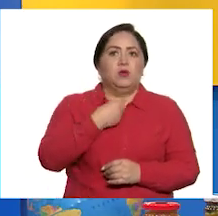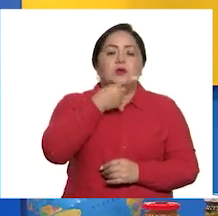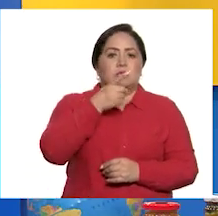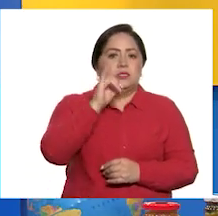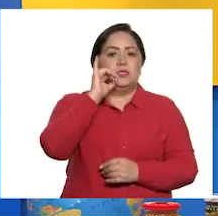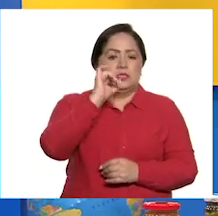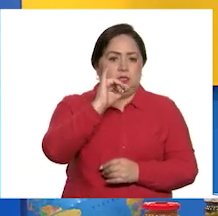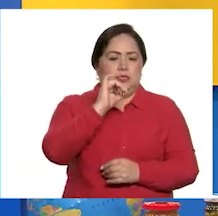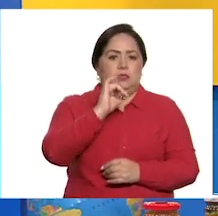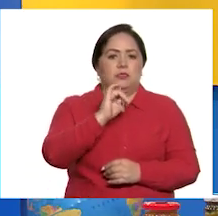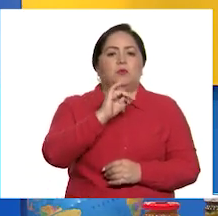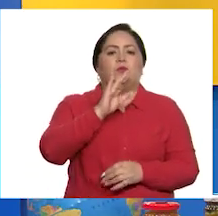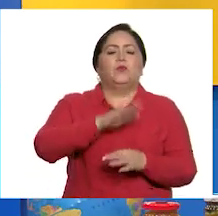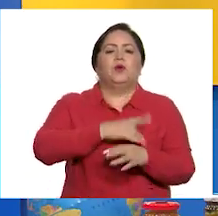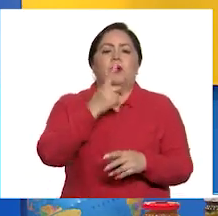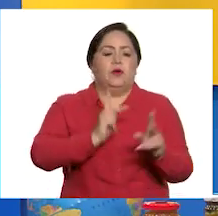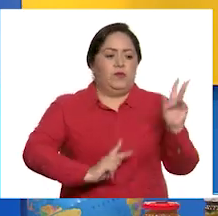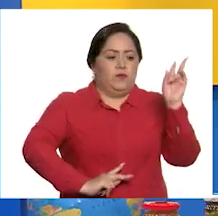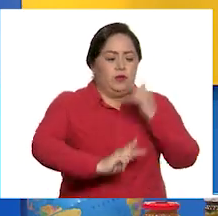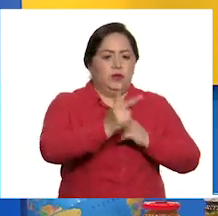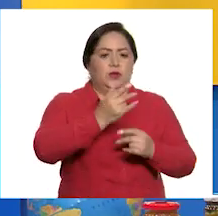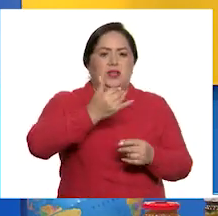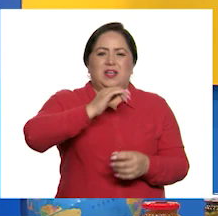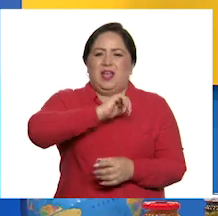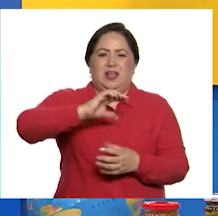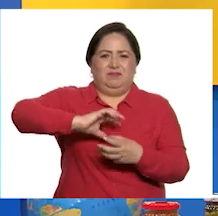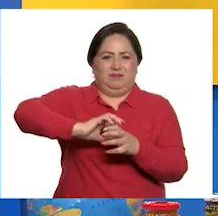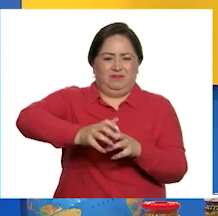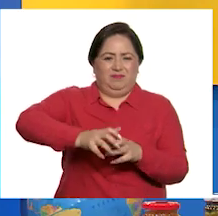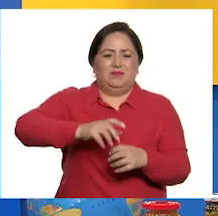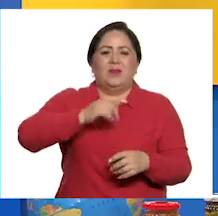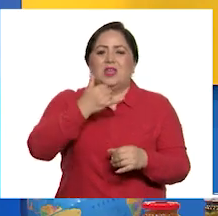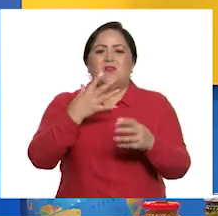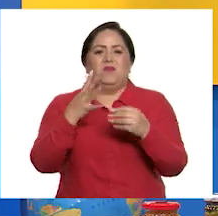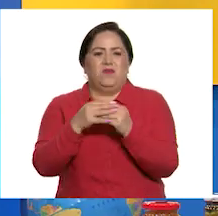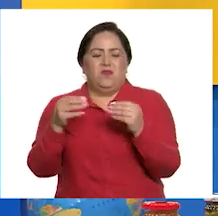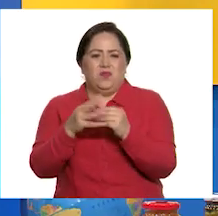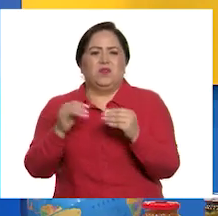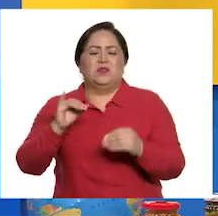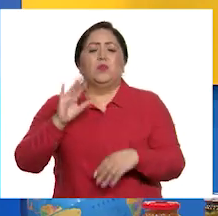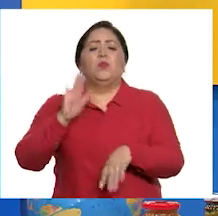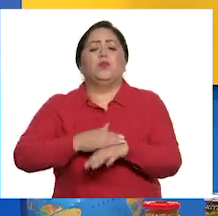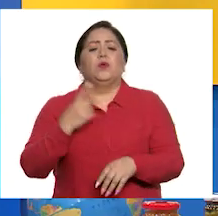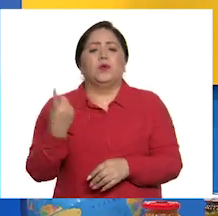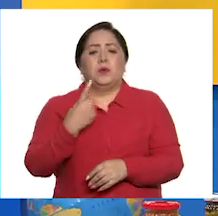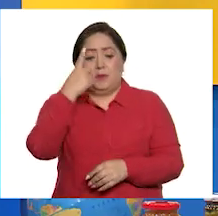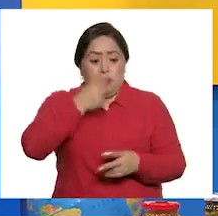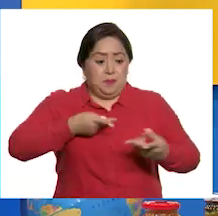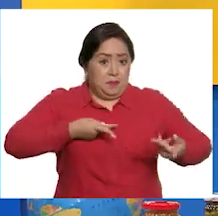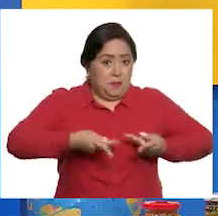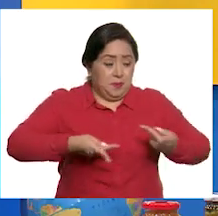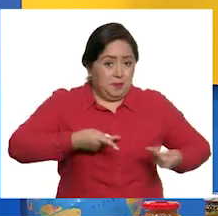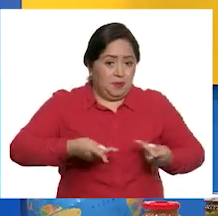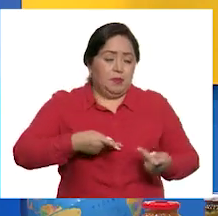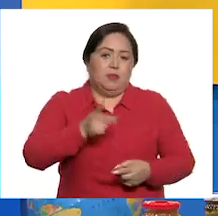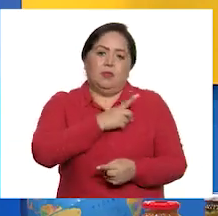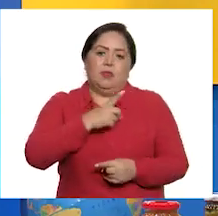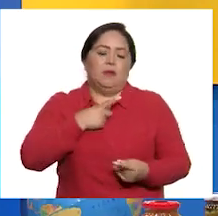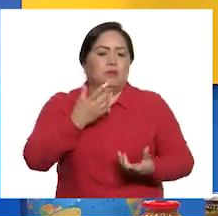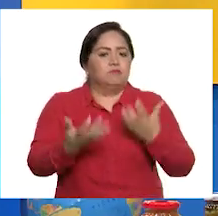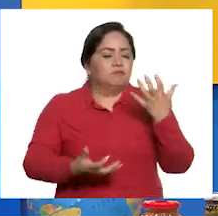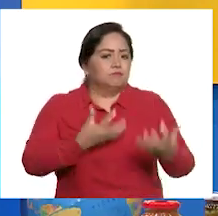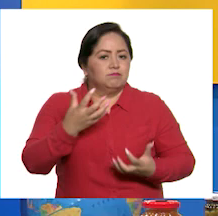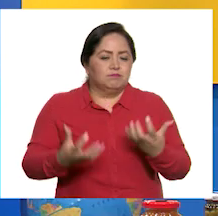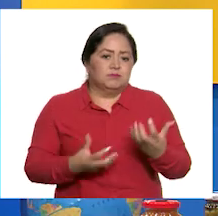a la conservación tanto de las verduras en escabeche como de las frutas en almíbar, porque para prepararlas, bueno, se tiene que cocer